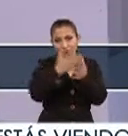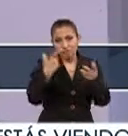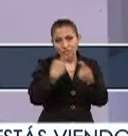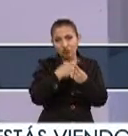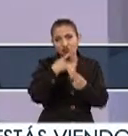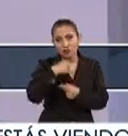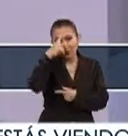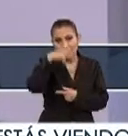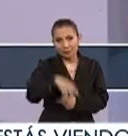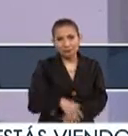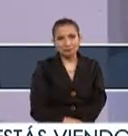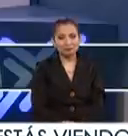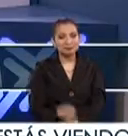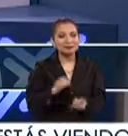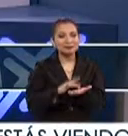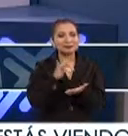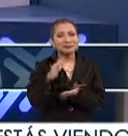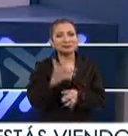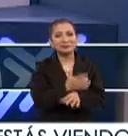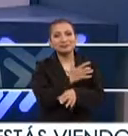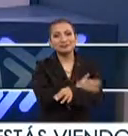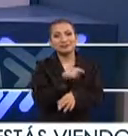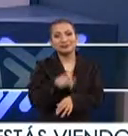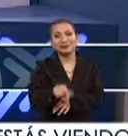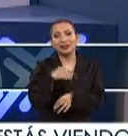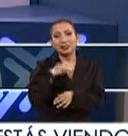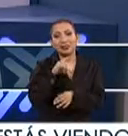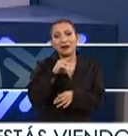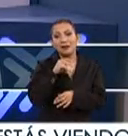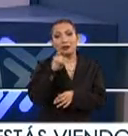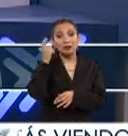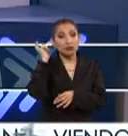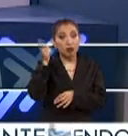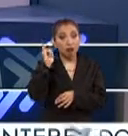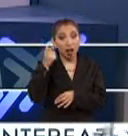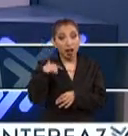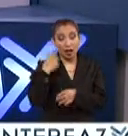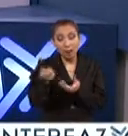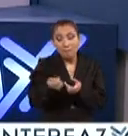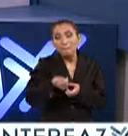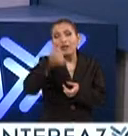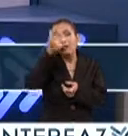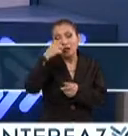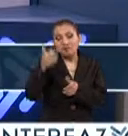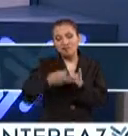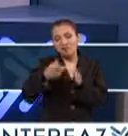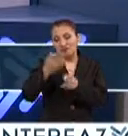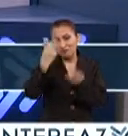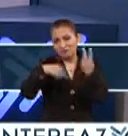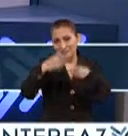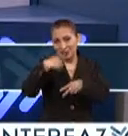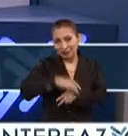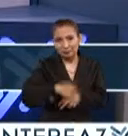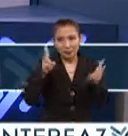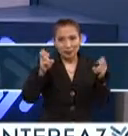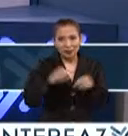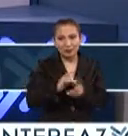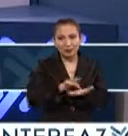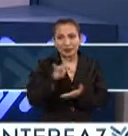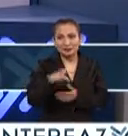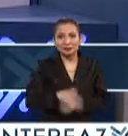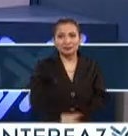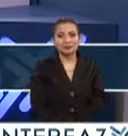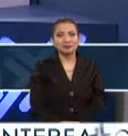Roja Mexicana. Pues muchísimas gracias por habernos acompañado en Interfaz. Ojalá sea solo la primera de muchas visitas para hablar de más temas. Gracias,